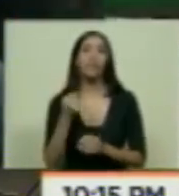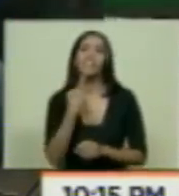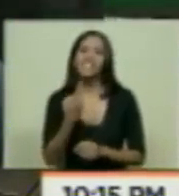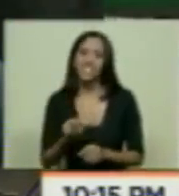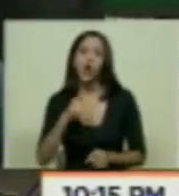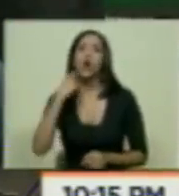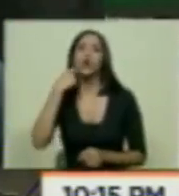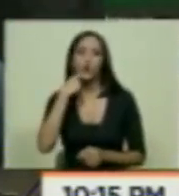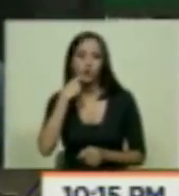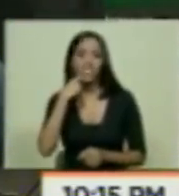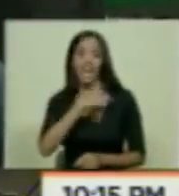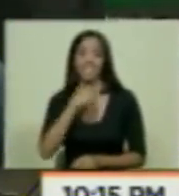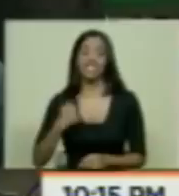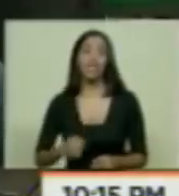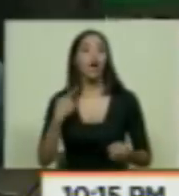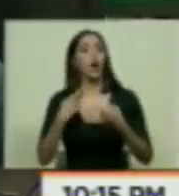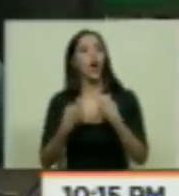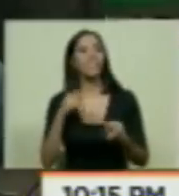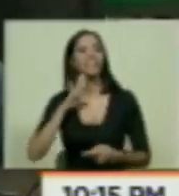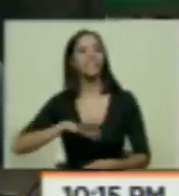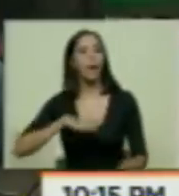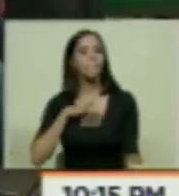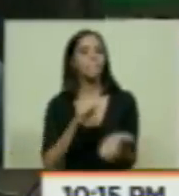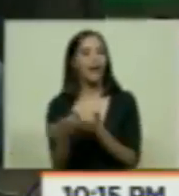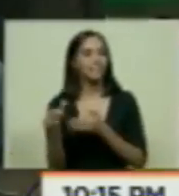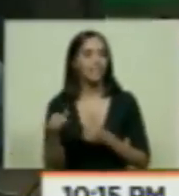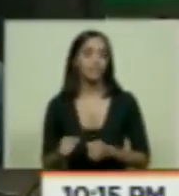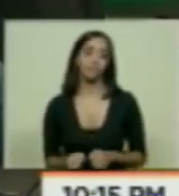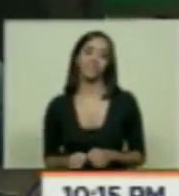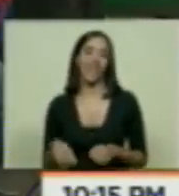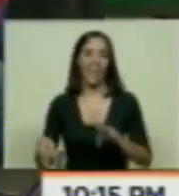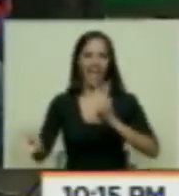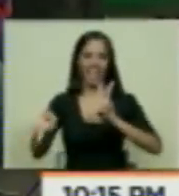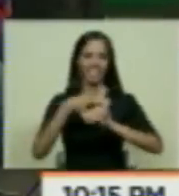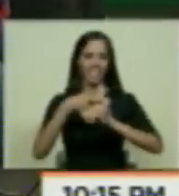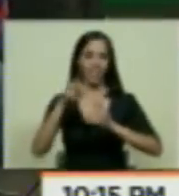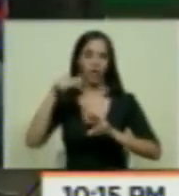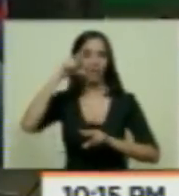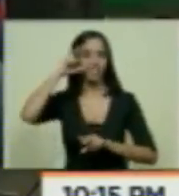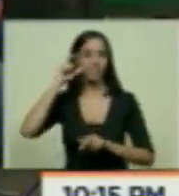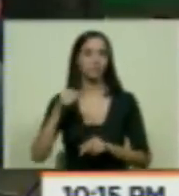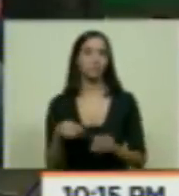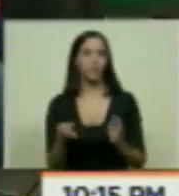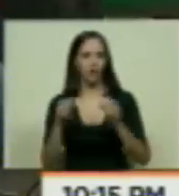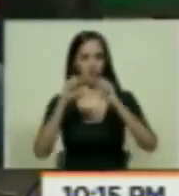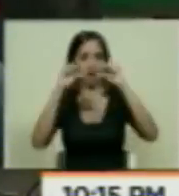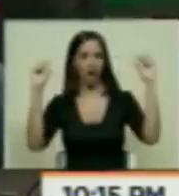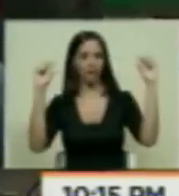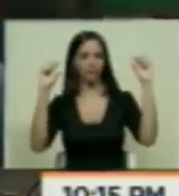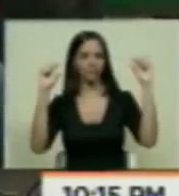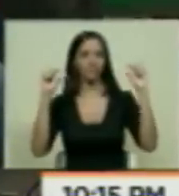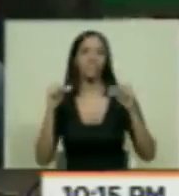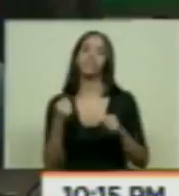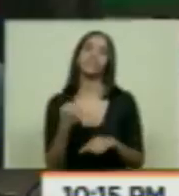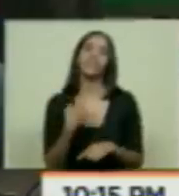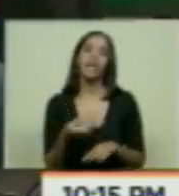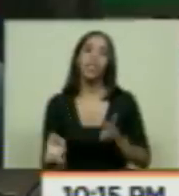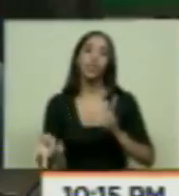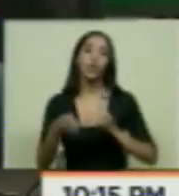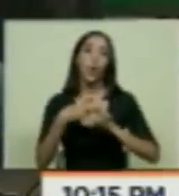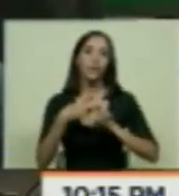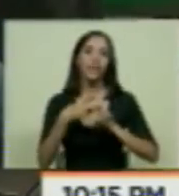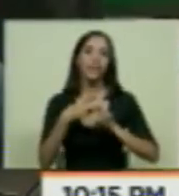haciendo China. Cosas están pasando. La etiqueta del día de hoy, pónmela allá arriba, por favor. Numeral. Y es numeral